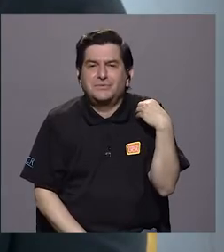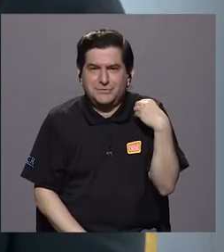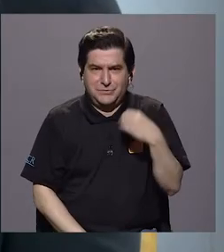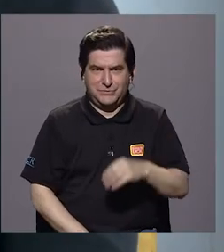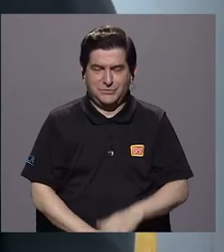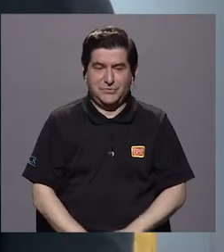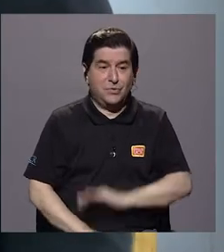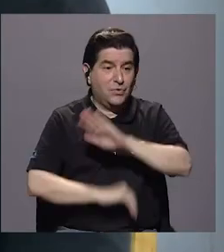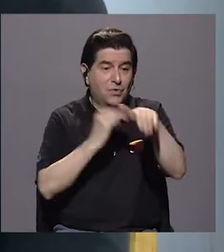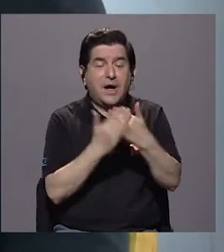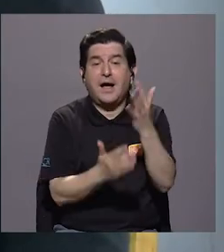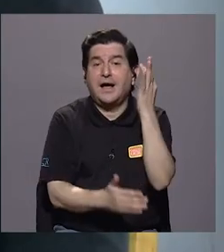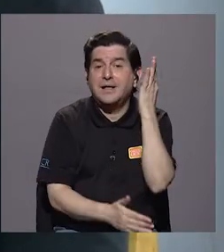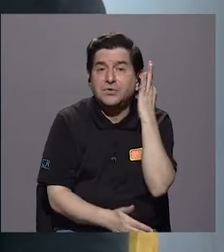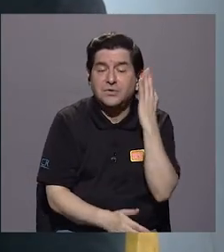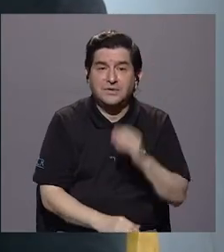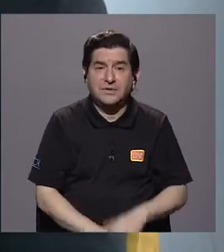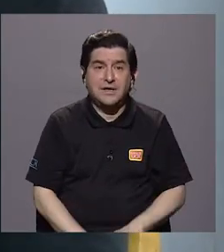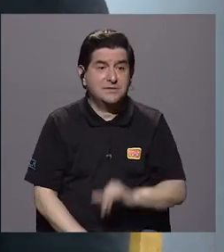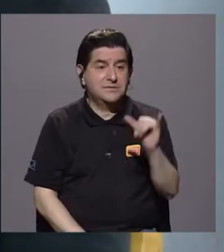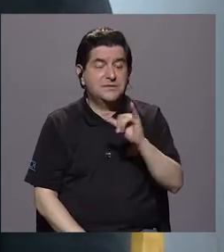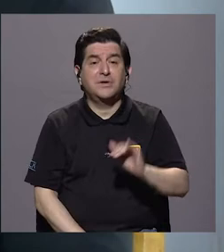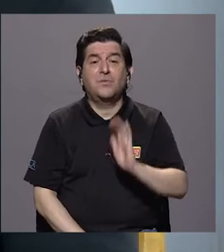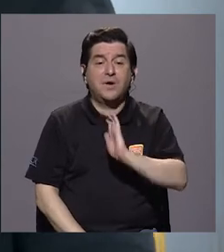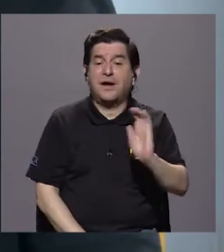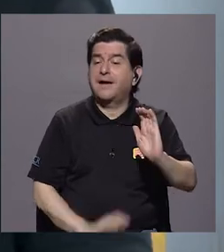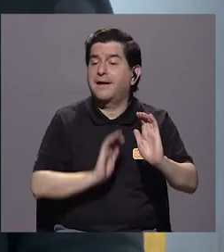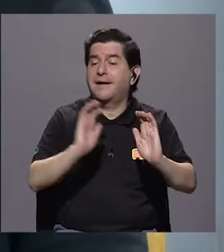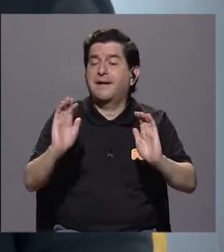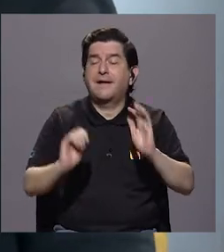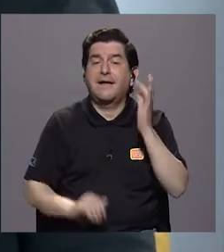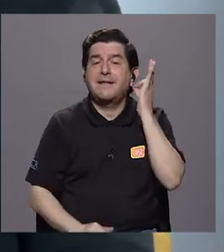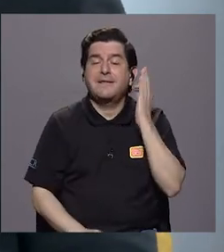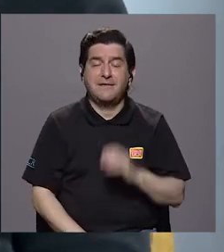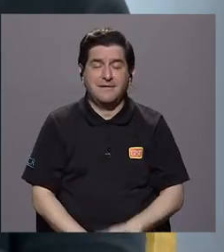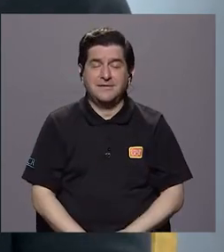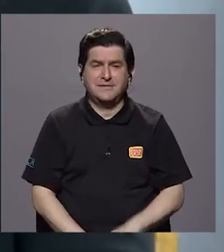a todas las mujeres como a las niñas. Porque ellas